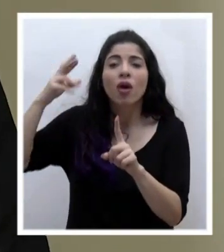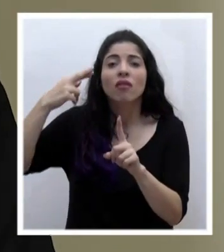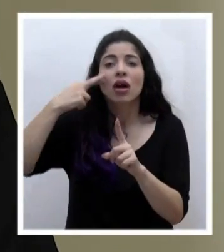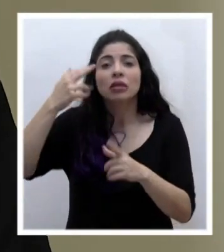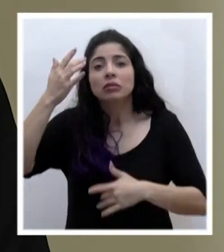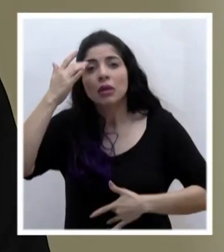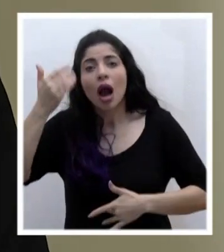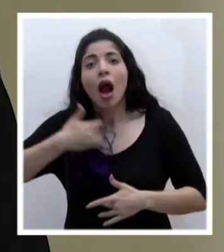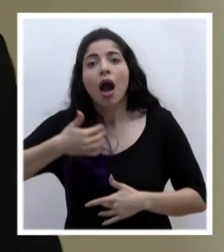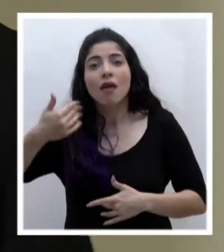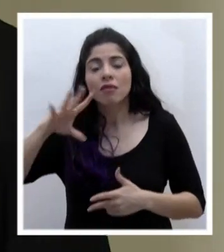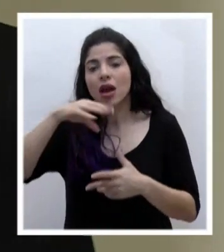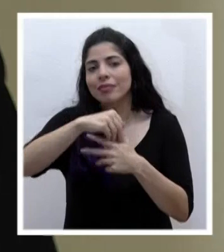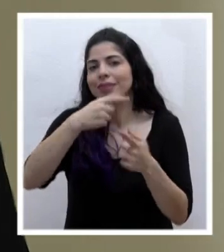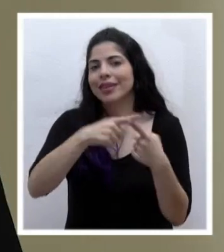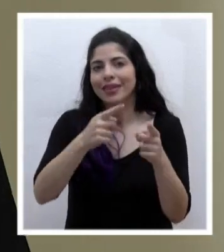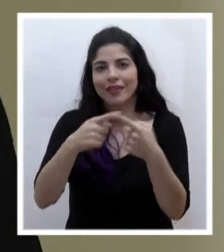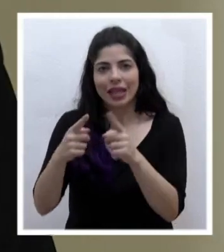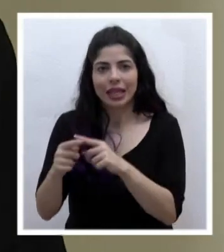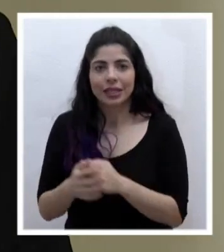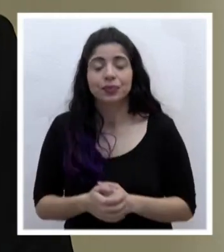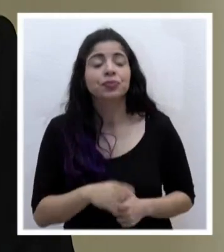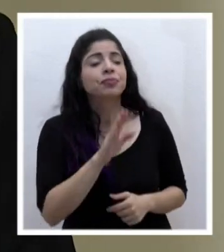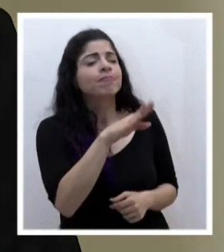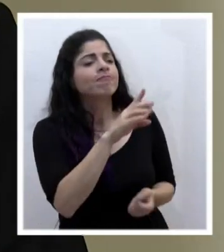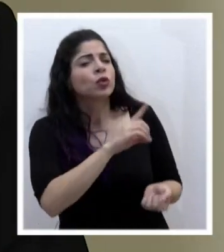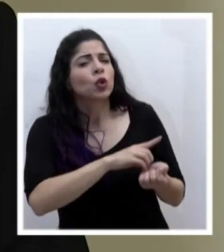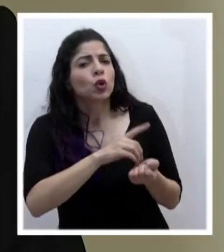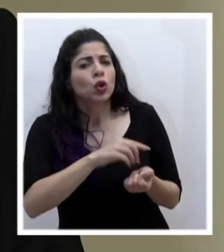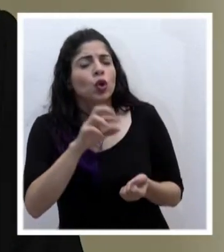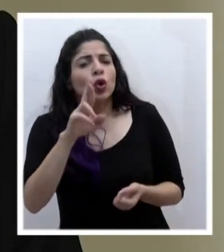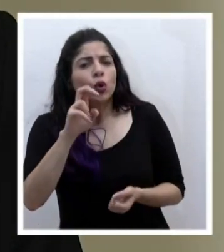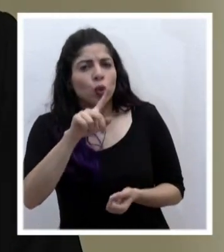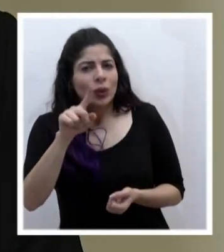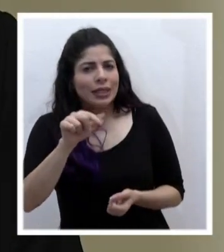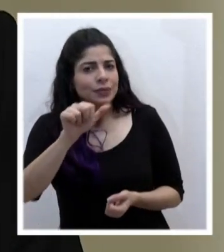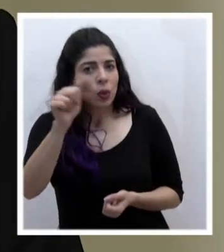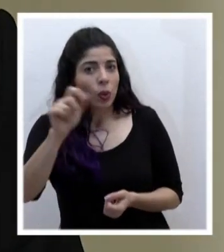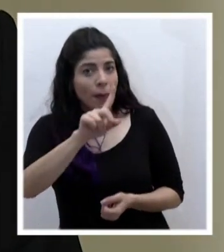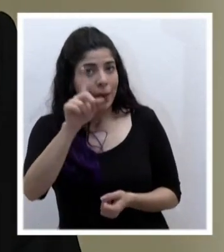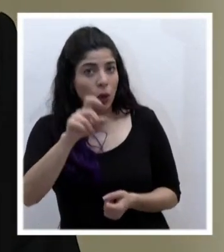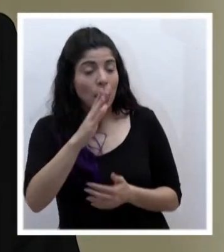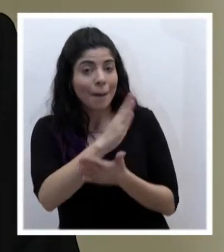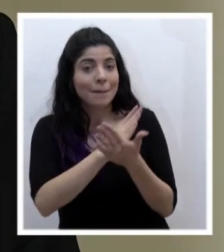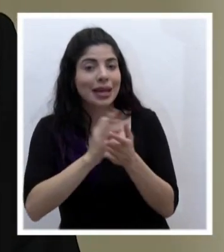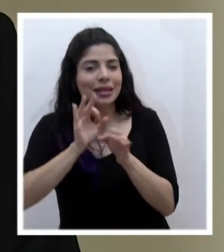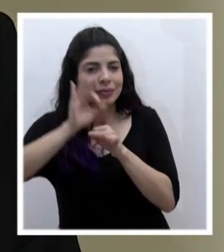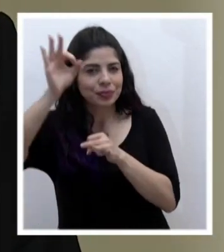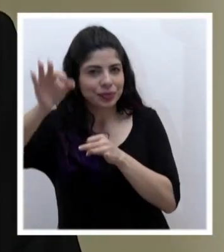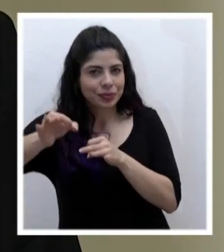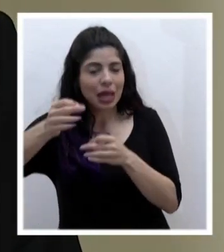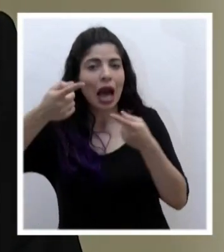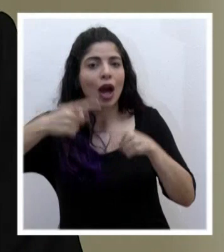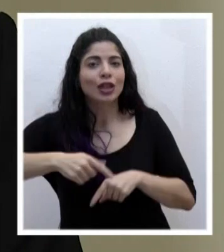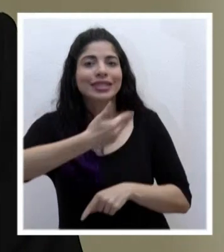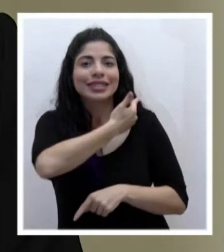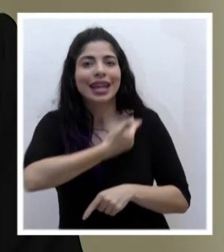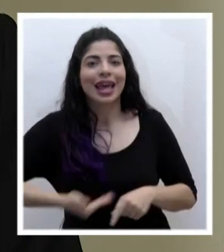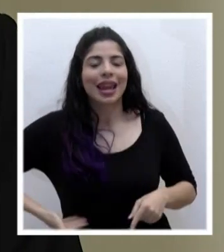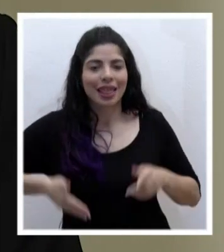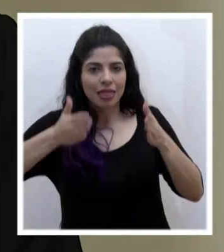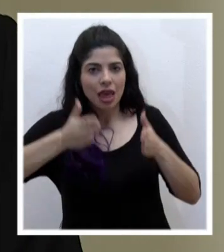presentan estos pacientes. Doctor Ruiz, la siguiente consulta es de un medio regional, Acontecer